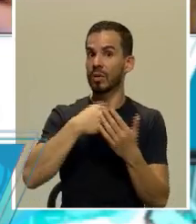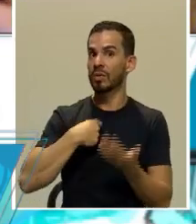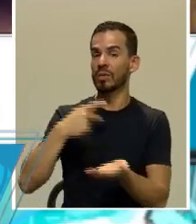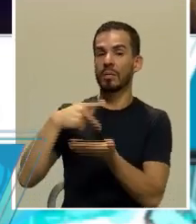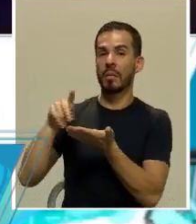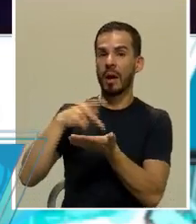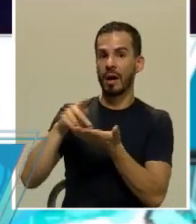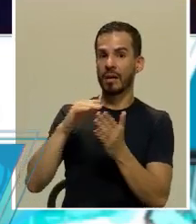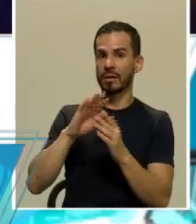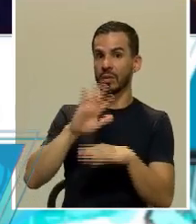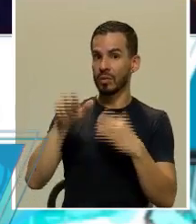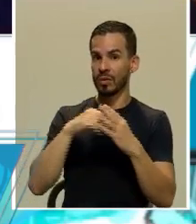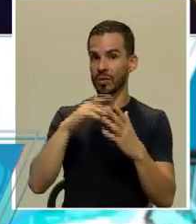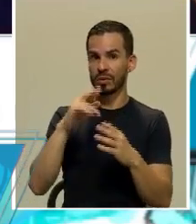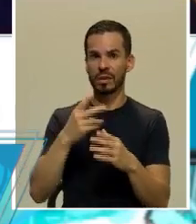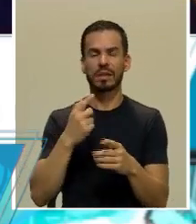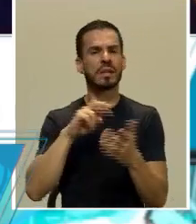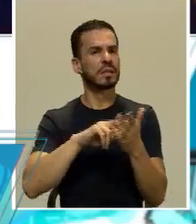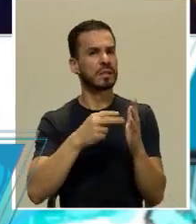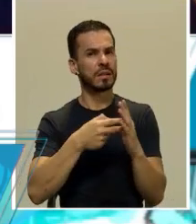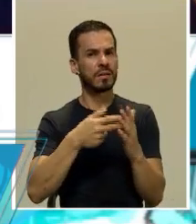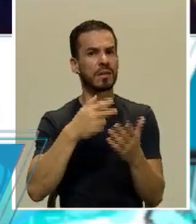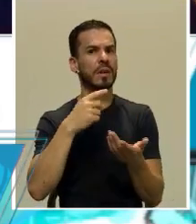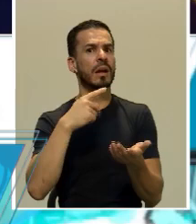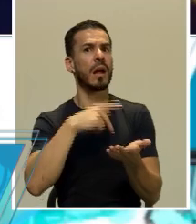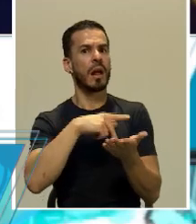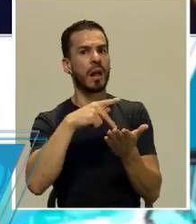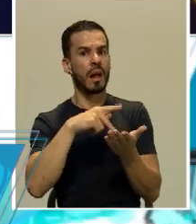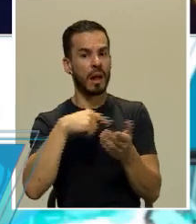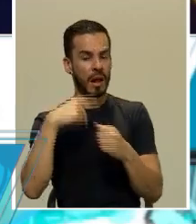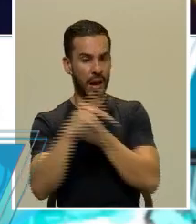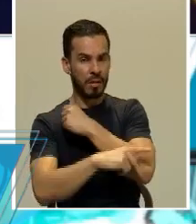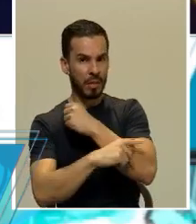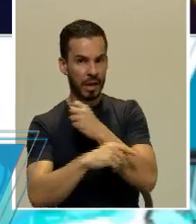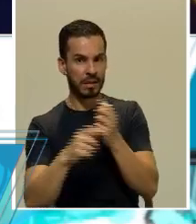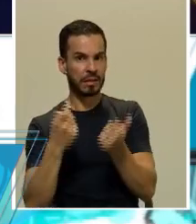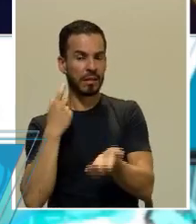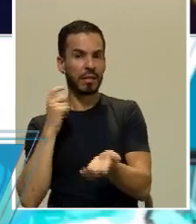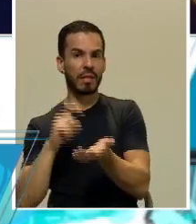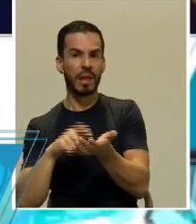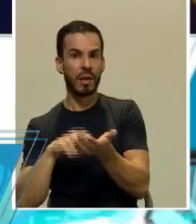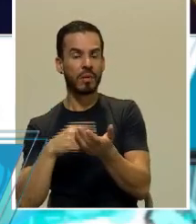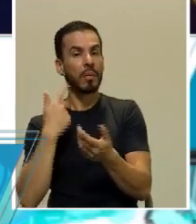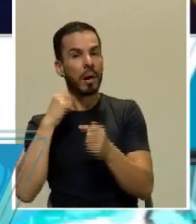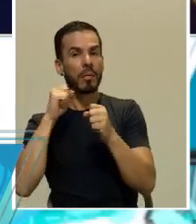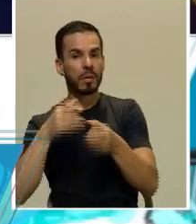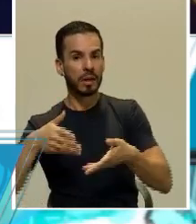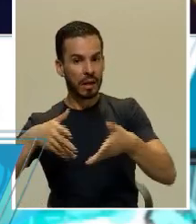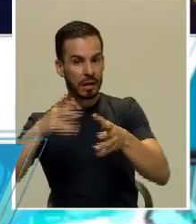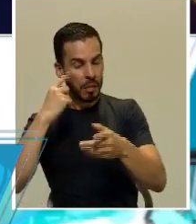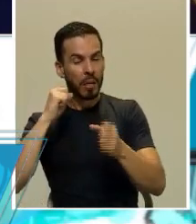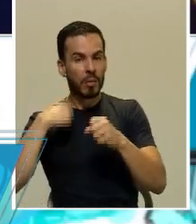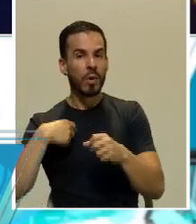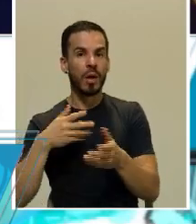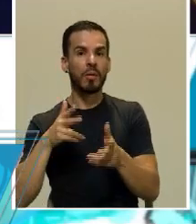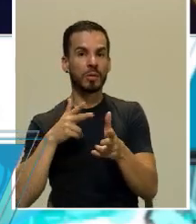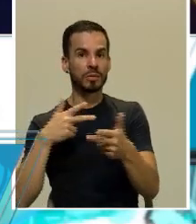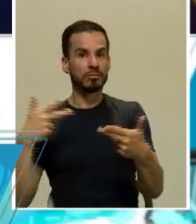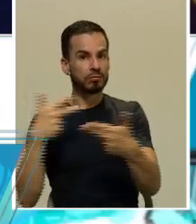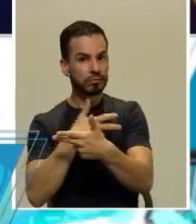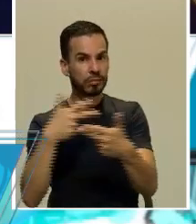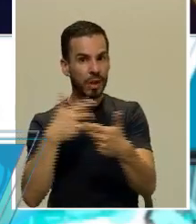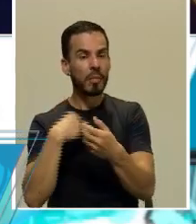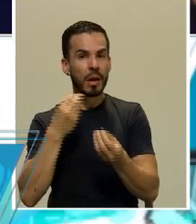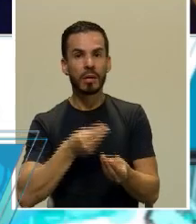los costarricenses. Es decir, el país se endeuda para construir carreteras para que podamos circular y para que